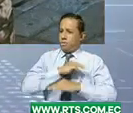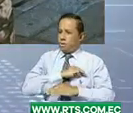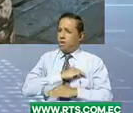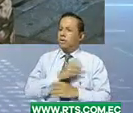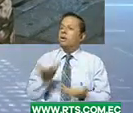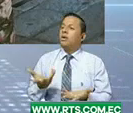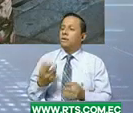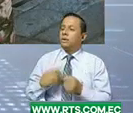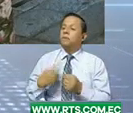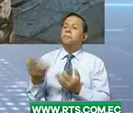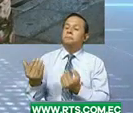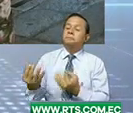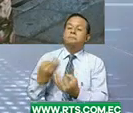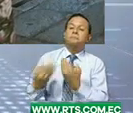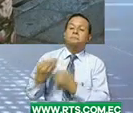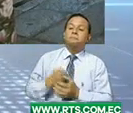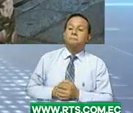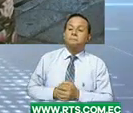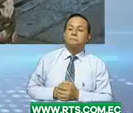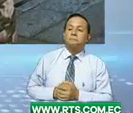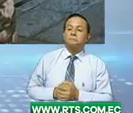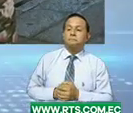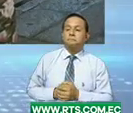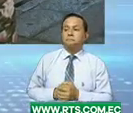con tu reporte, te escuchamos.